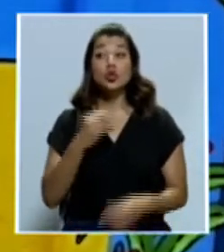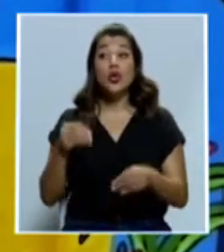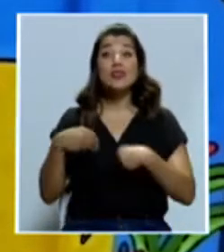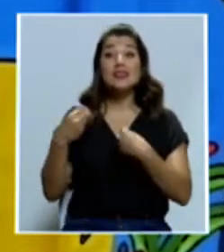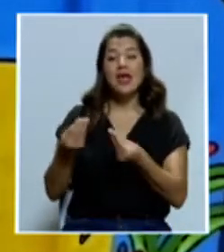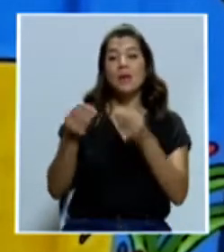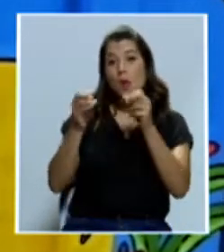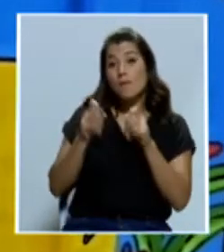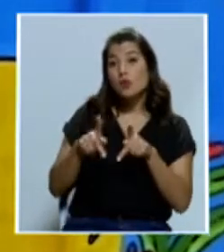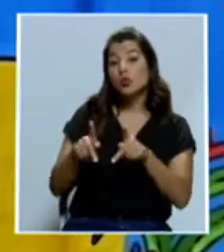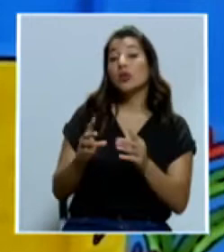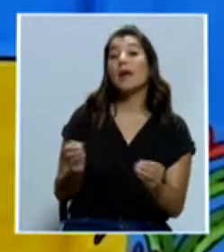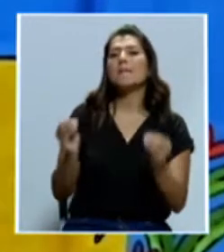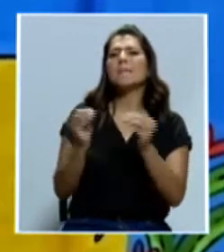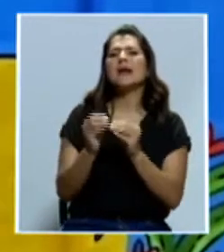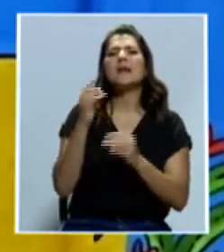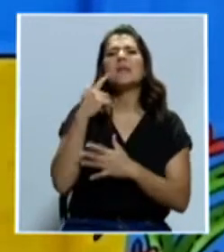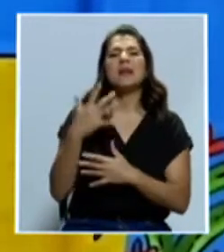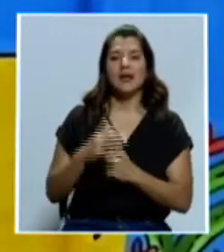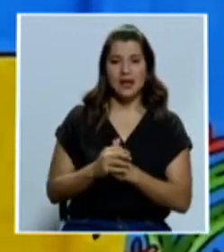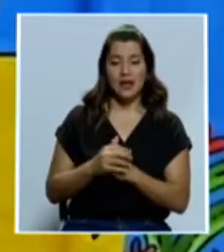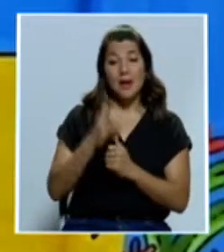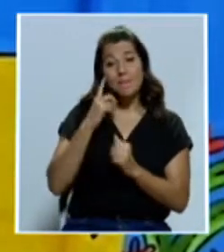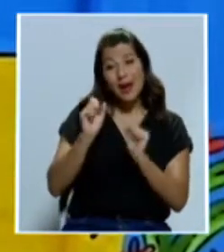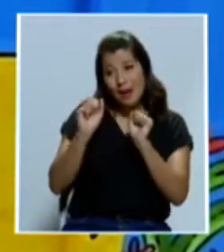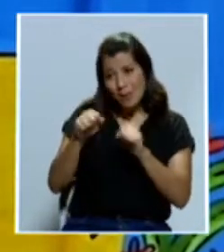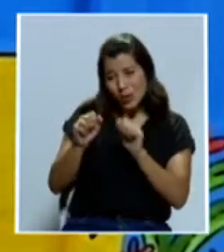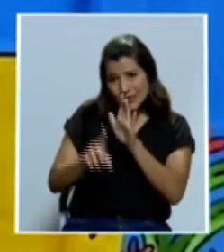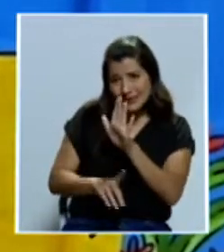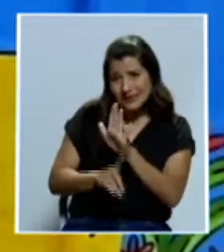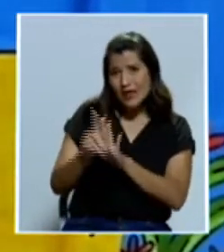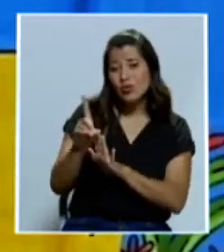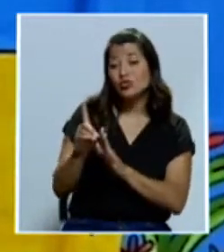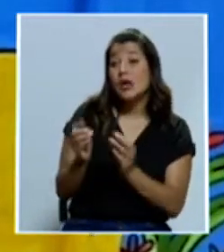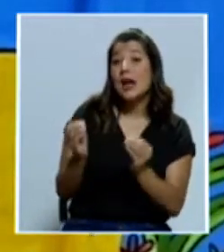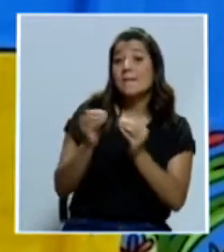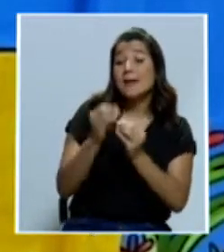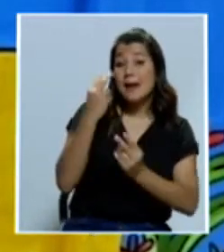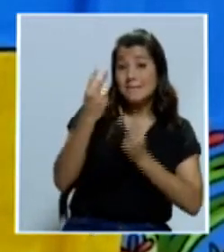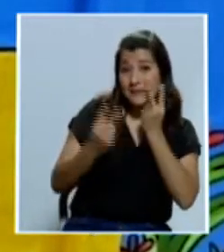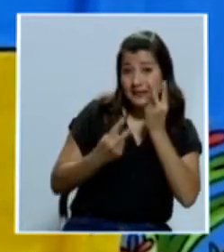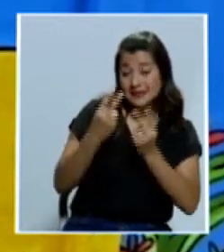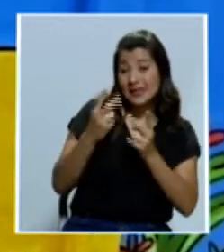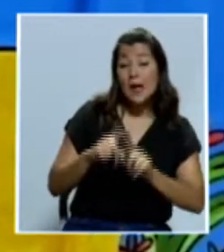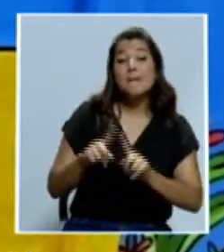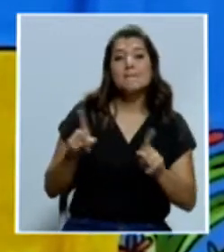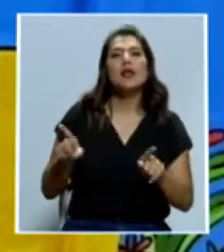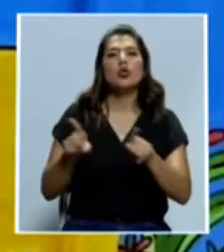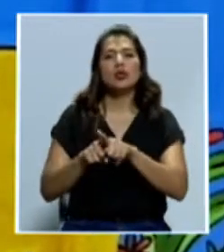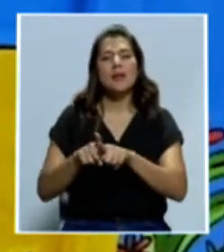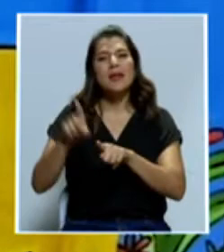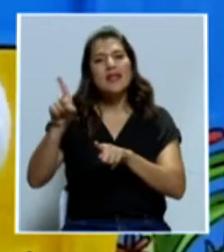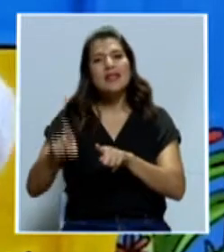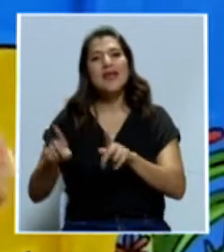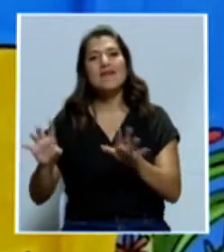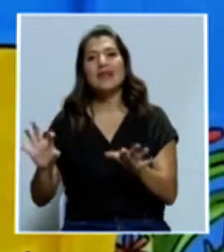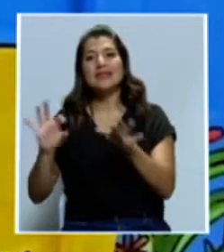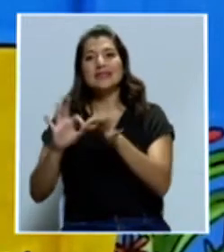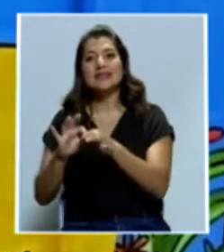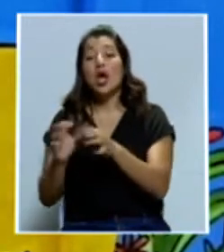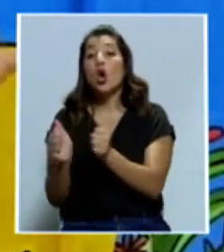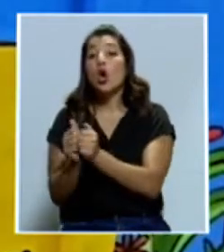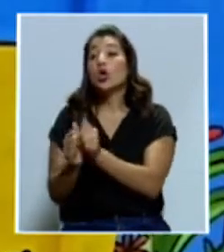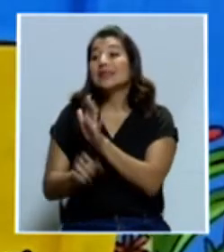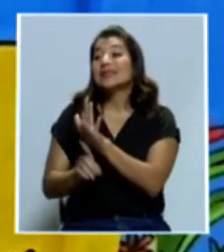oportunidad extra. ¿Para qué? Para dinamizar la visitación, pero además esto tiene que ir de la mano con la reactivación de la actividad